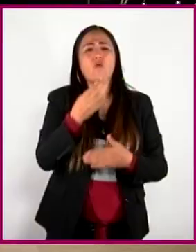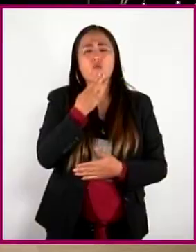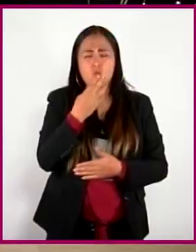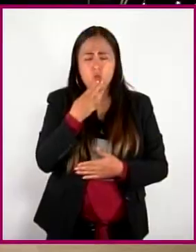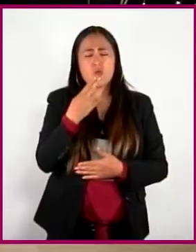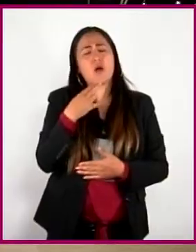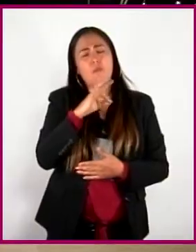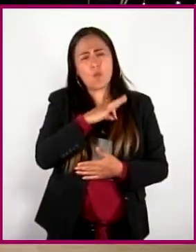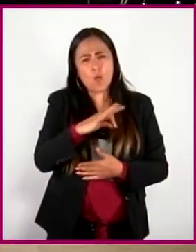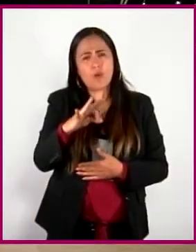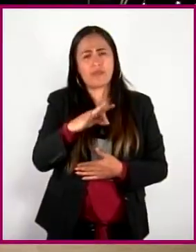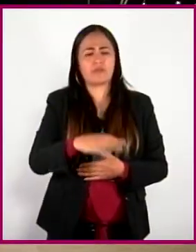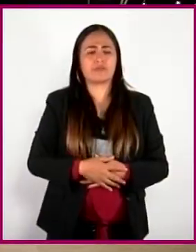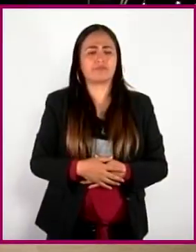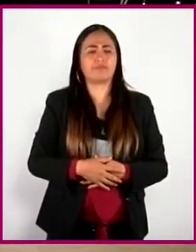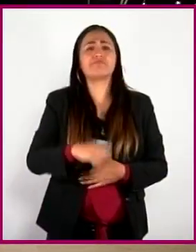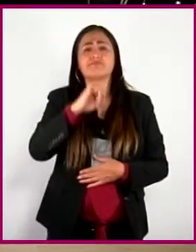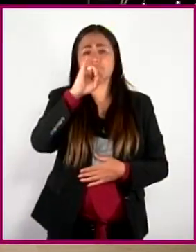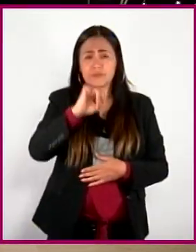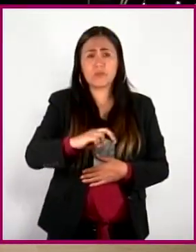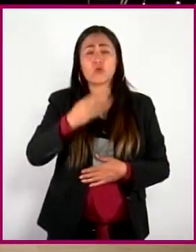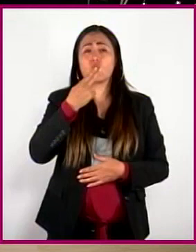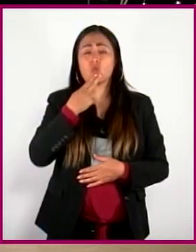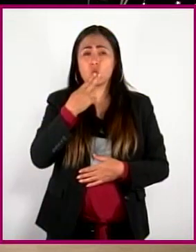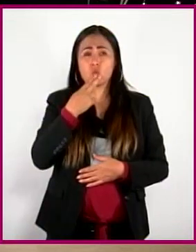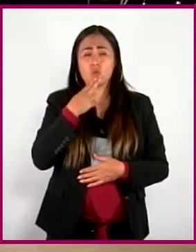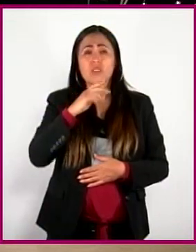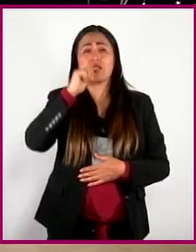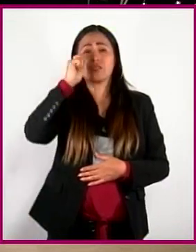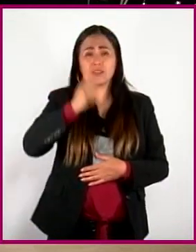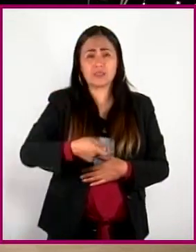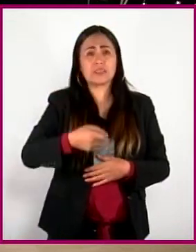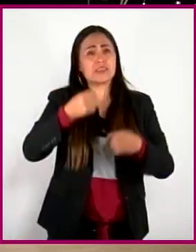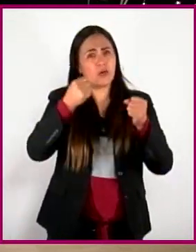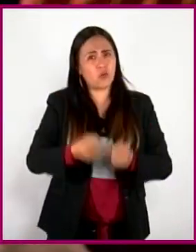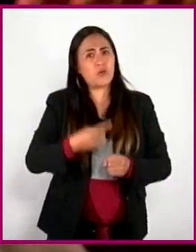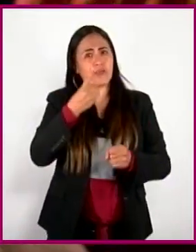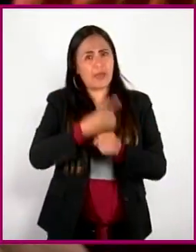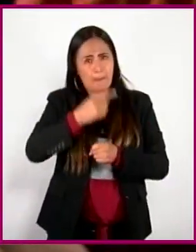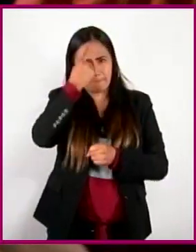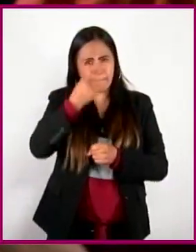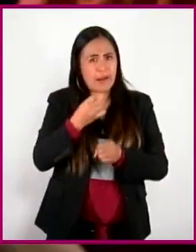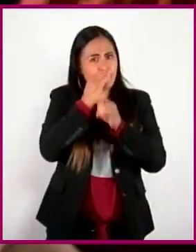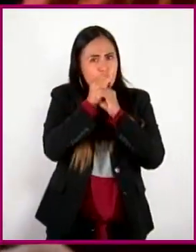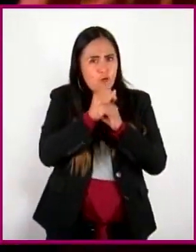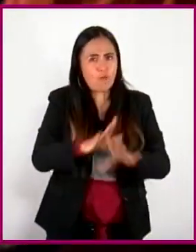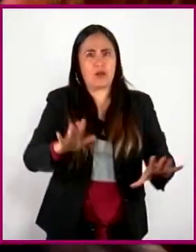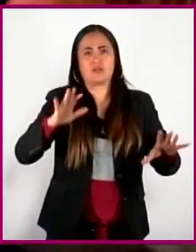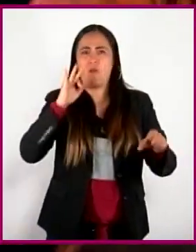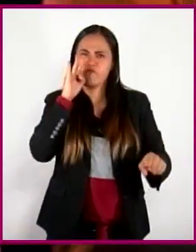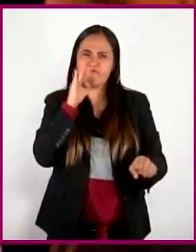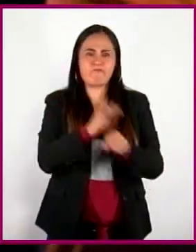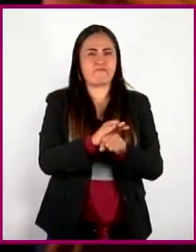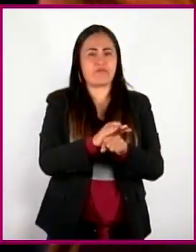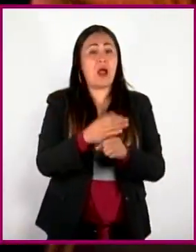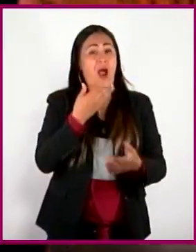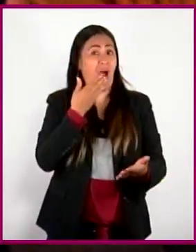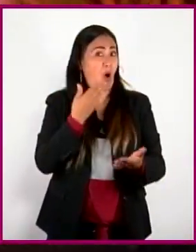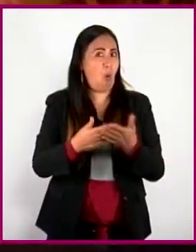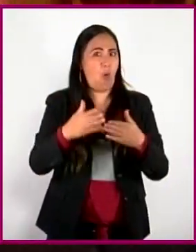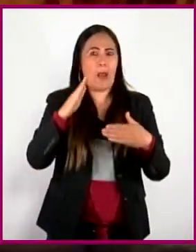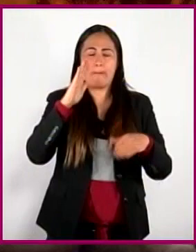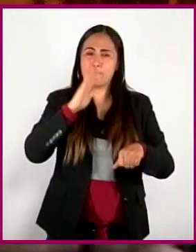aplicaciones. Así es, una de sus aplicaciones más importantes es la seguridad de la información. Hoy más que nunca tenemos que cuidar la información